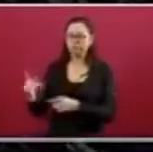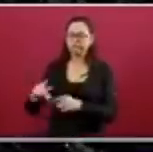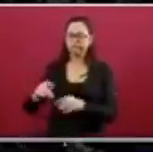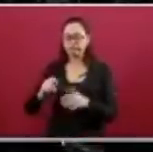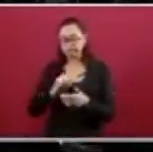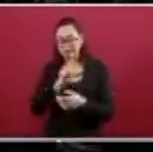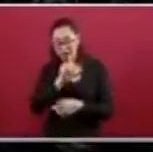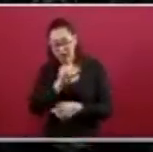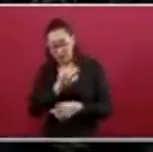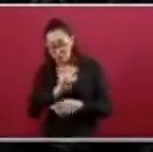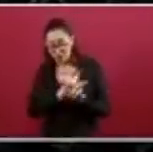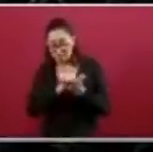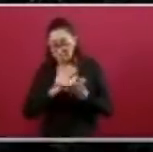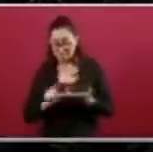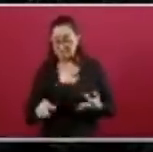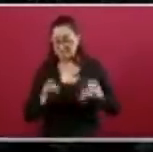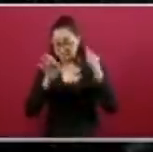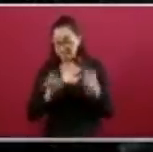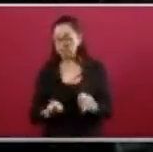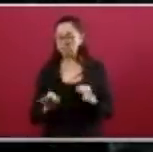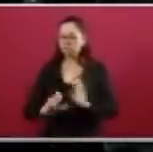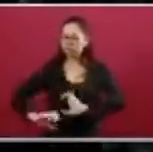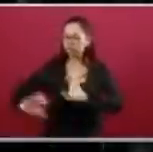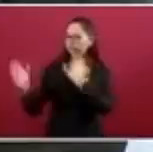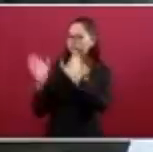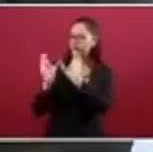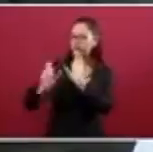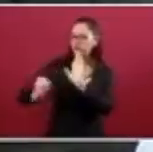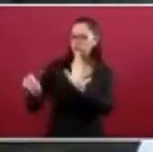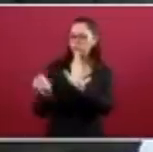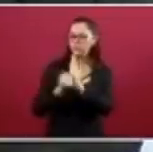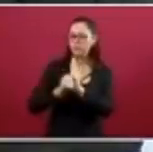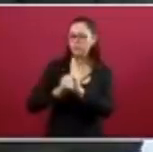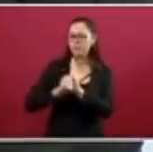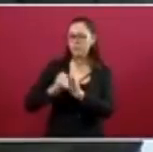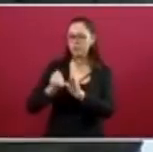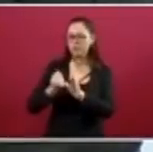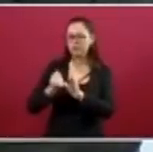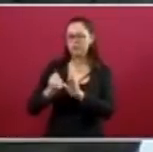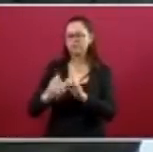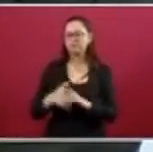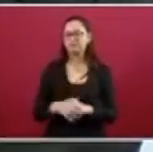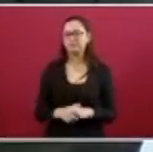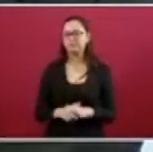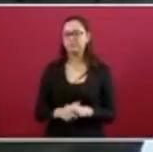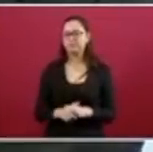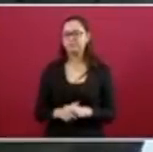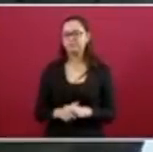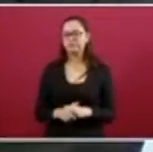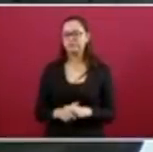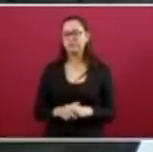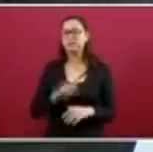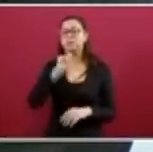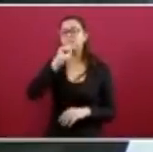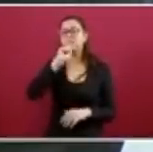del agua que se va a utilizar en la planta, y vamos